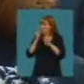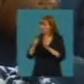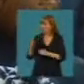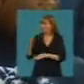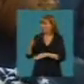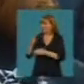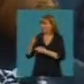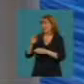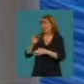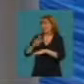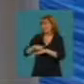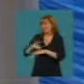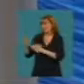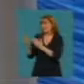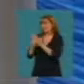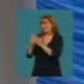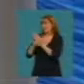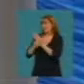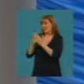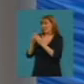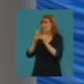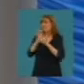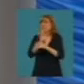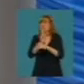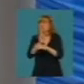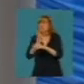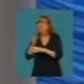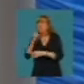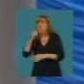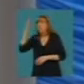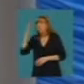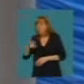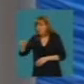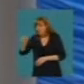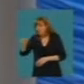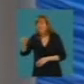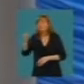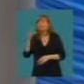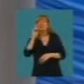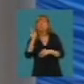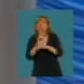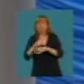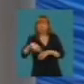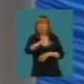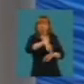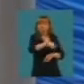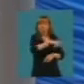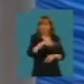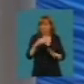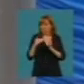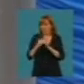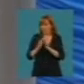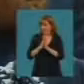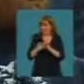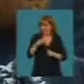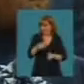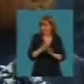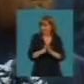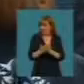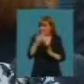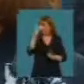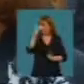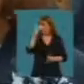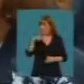cargo de Ministra de Seguridad para el que habéis sido nombrada, cumpliendo y haciendo cumplir en cuanto de vos dependa la Constitución de la Nación